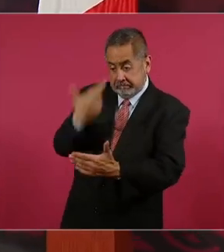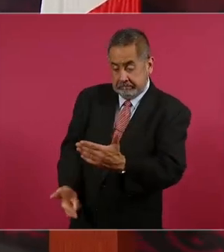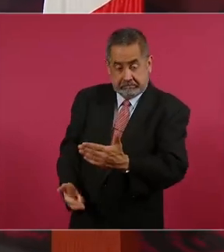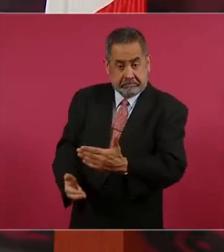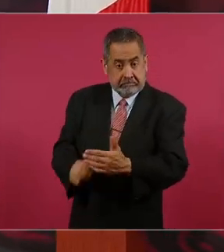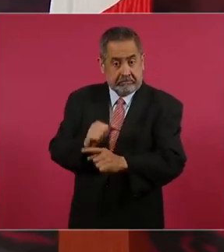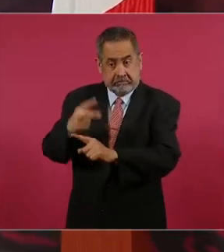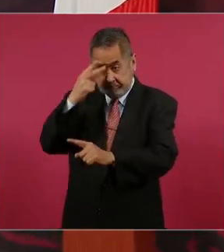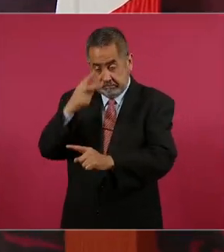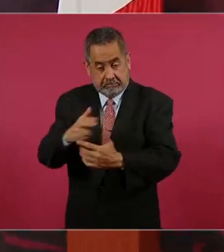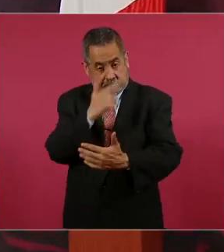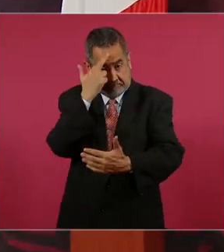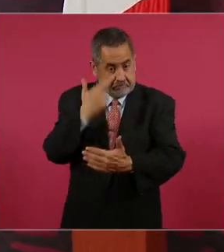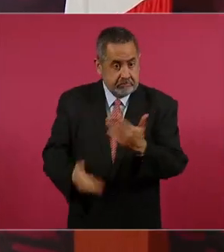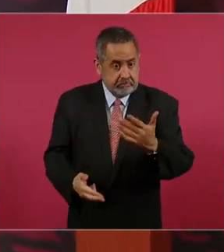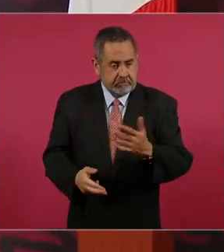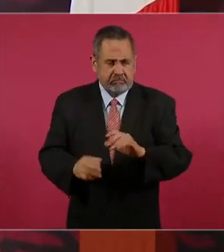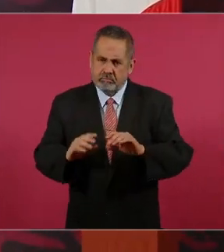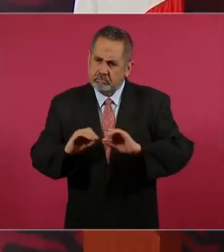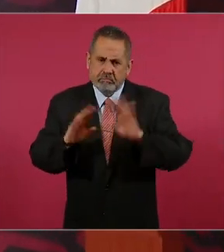va a tener respuesta